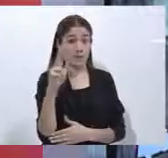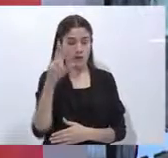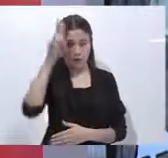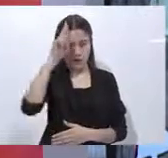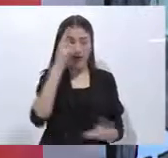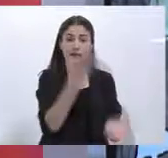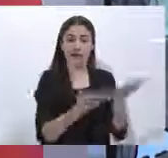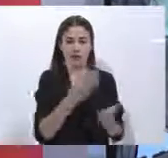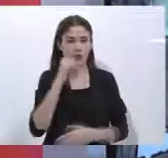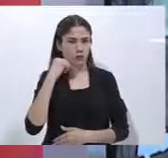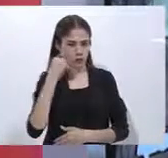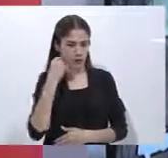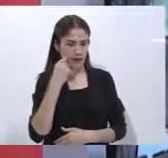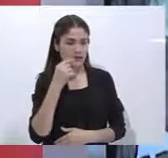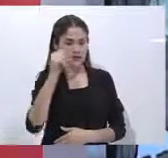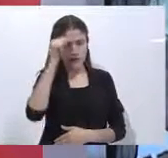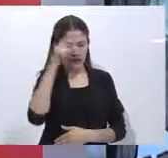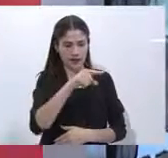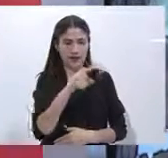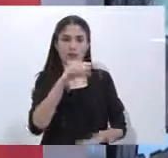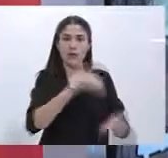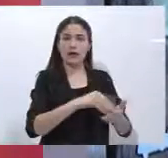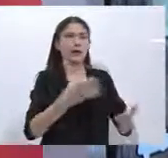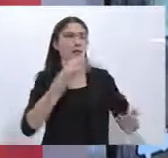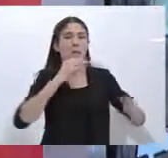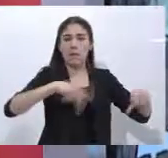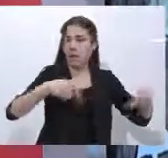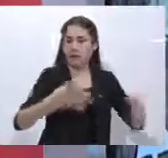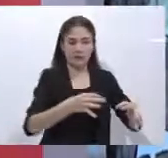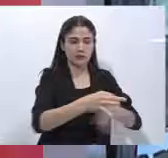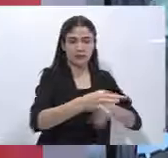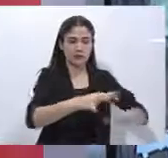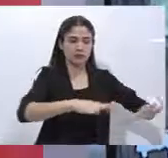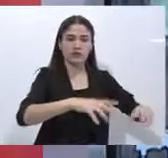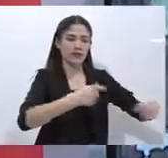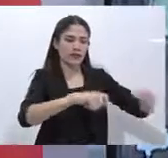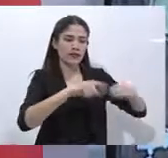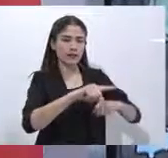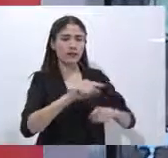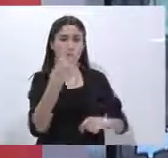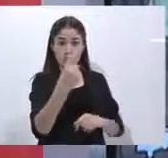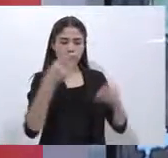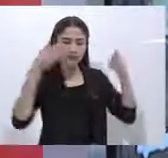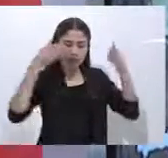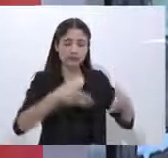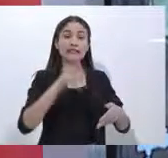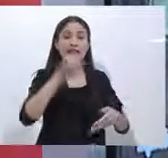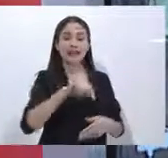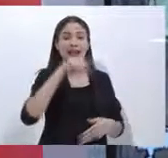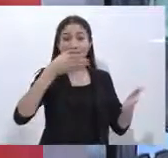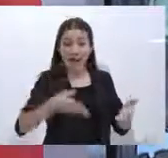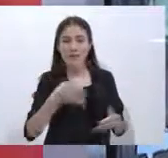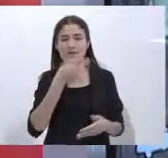nosotros es una nueva práctica digamos de hacer la feria de un solo producto en este caso el tomate